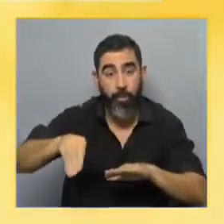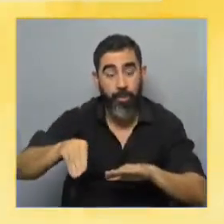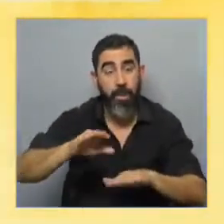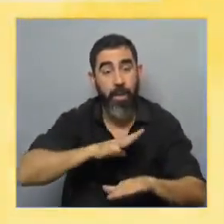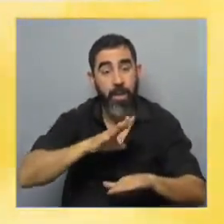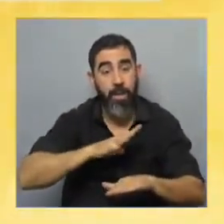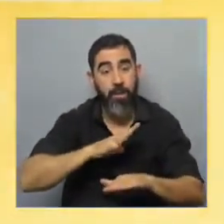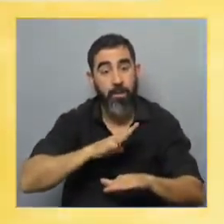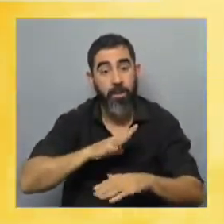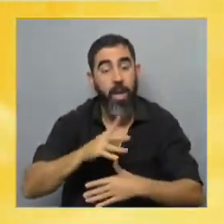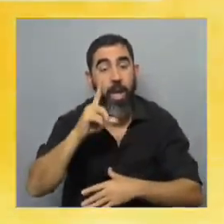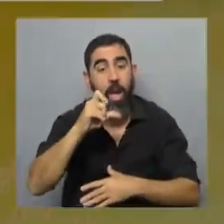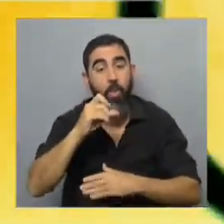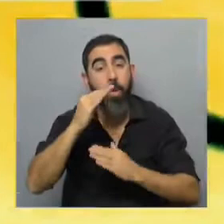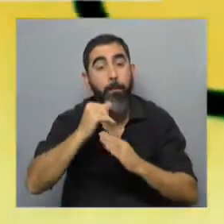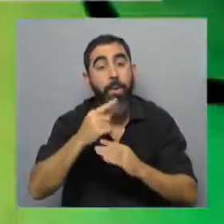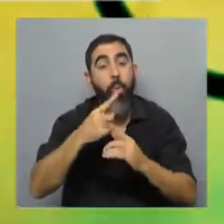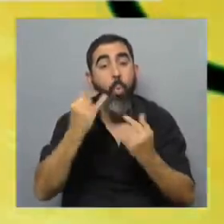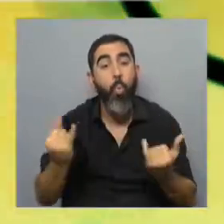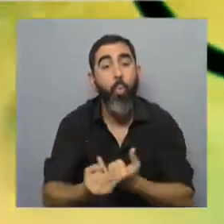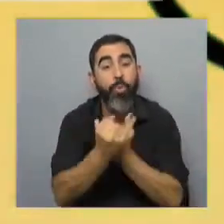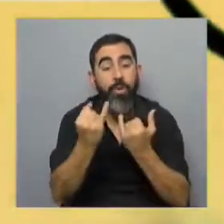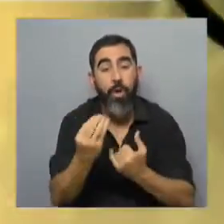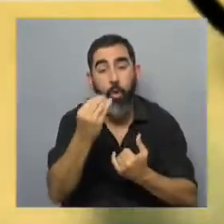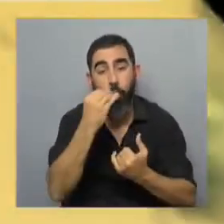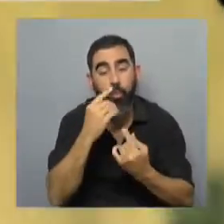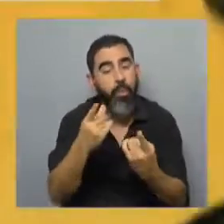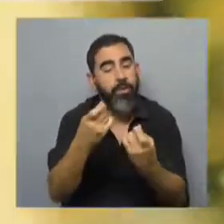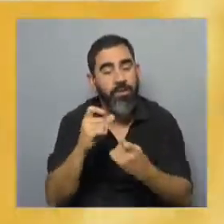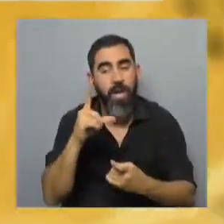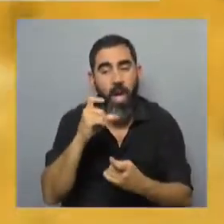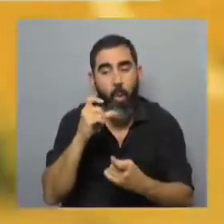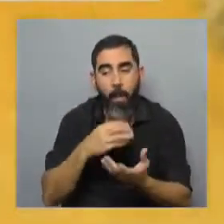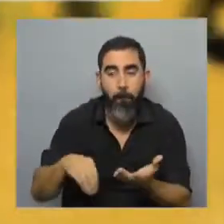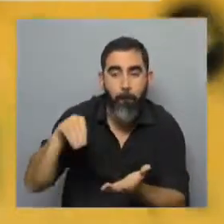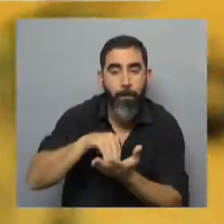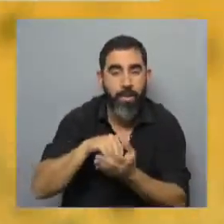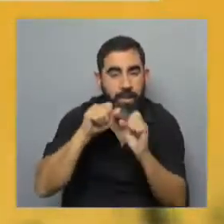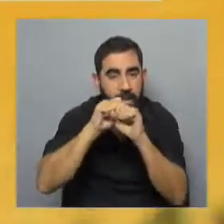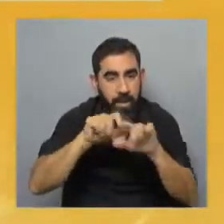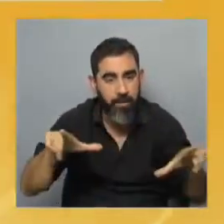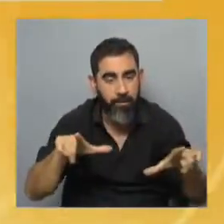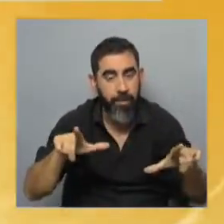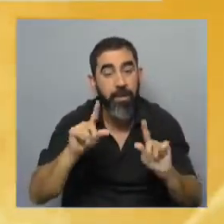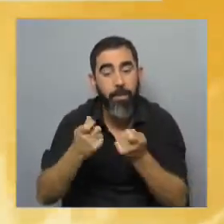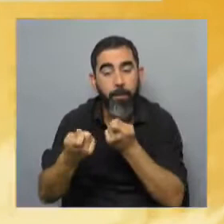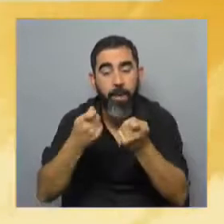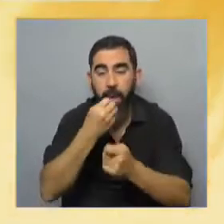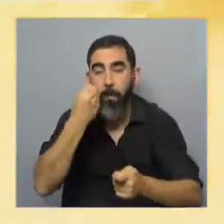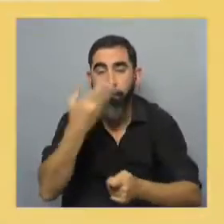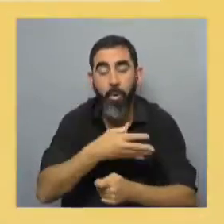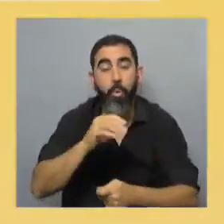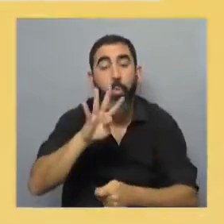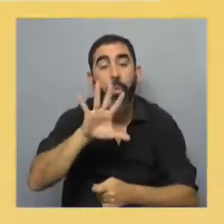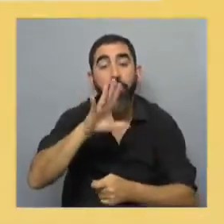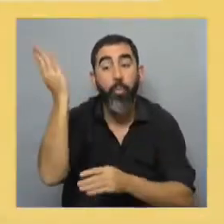un respaldo de agua potable de menos de un día de consumo. O sea que necesitamos más agua potable. Y necesitamos manejarla mejor, porque el 45% del